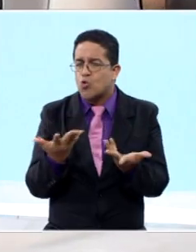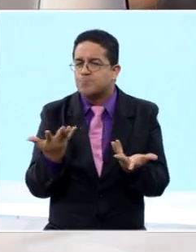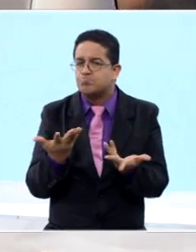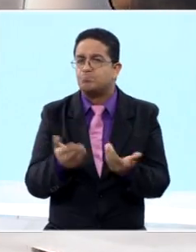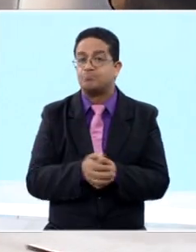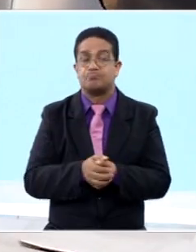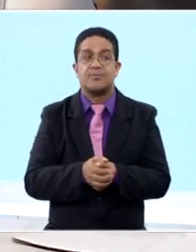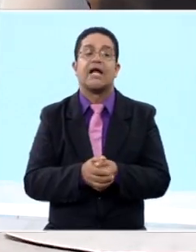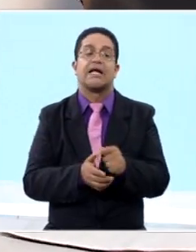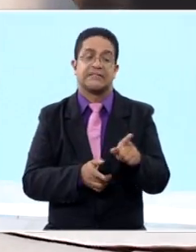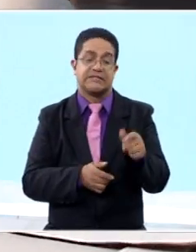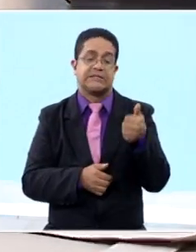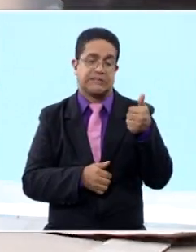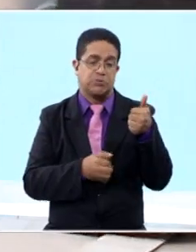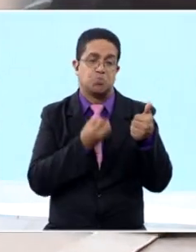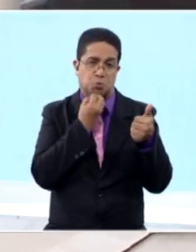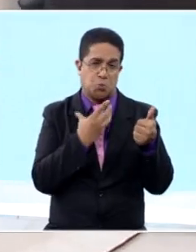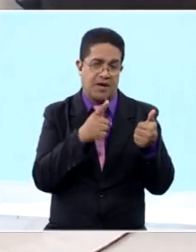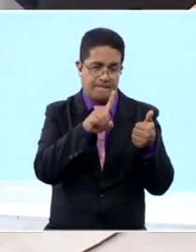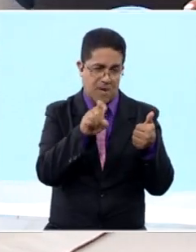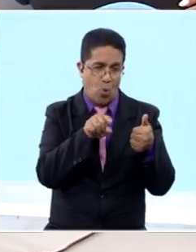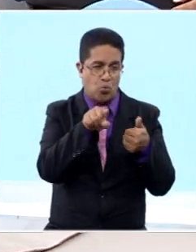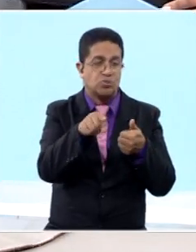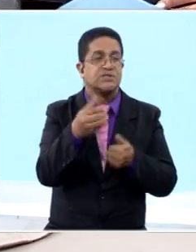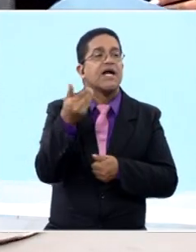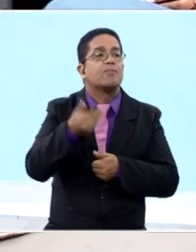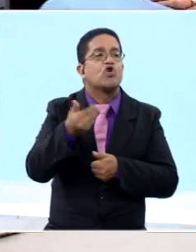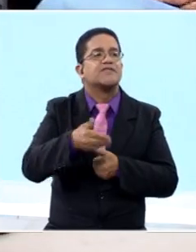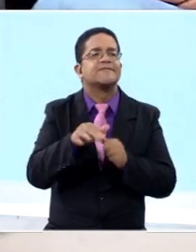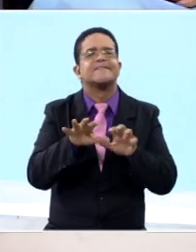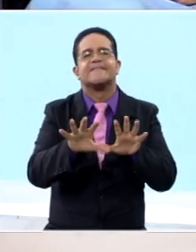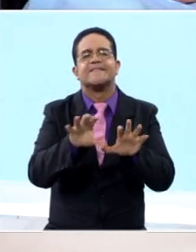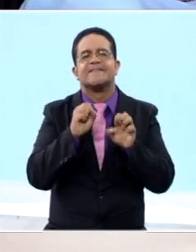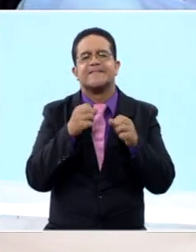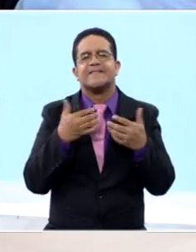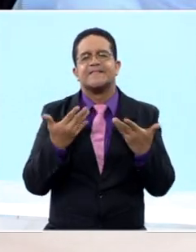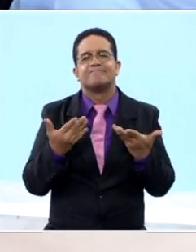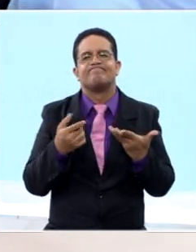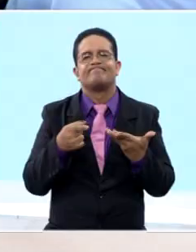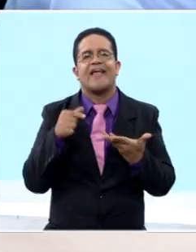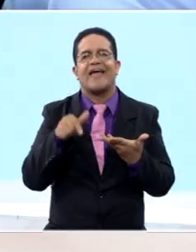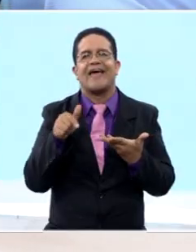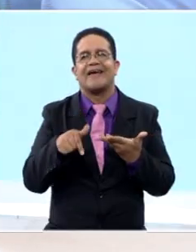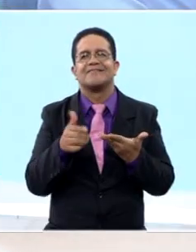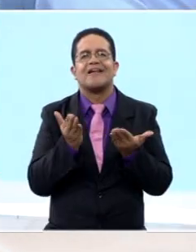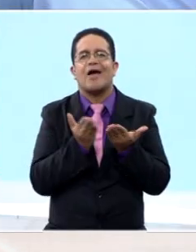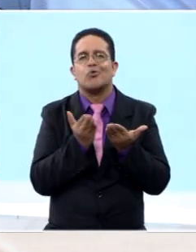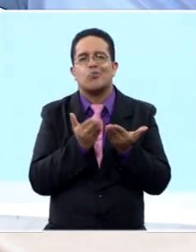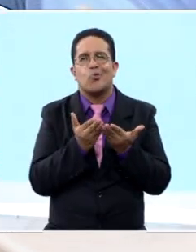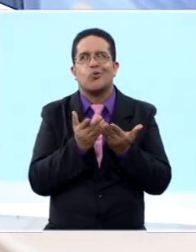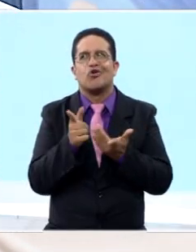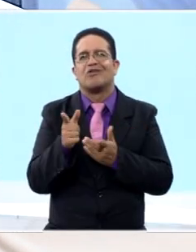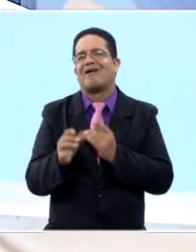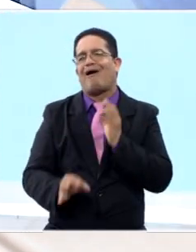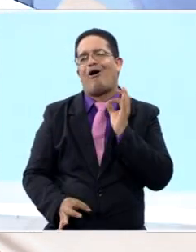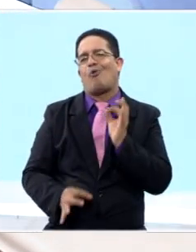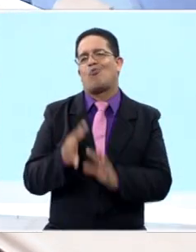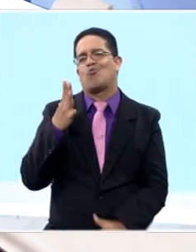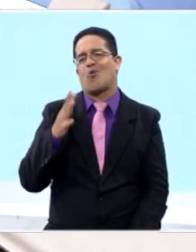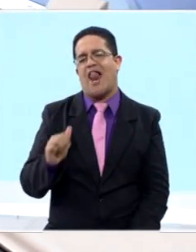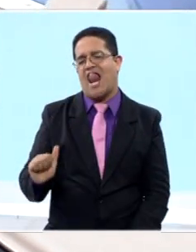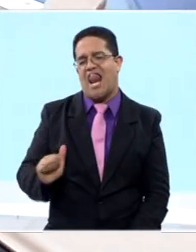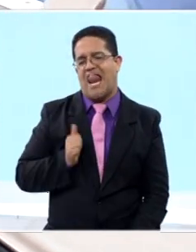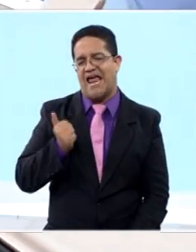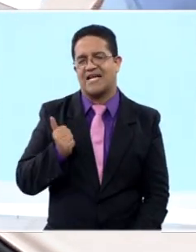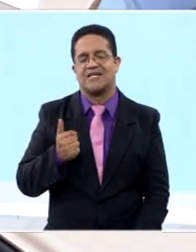dicho. Excelente, sí. ¿Qué ocurre? Es muy importante entender que esto no es un estudio casual o que yo digo, ah, mira,